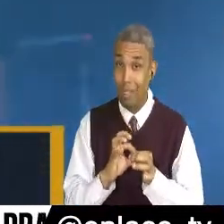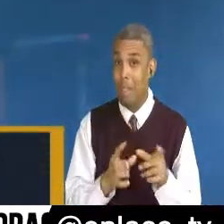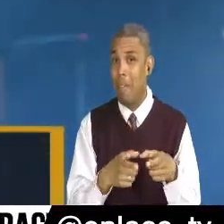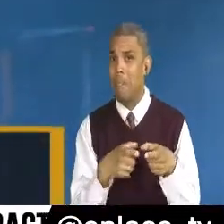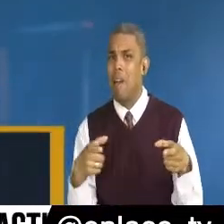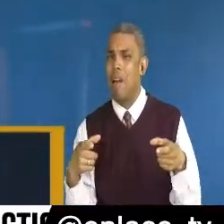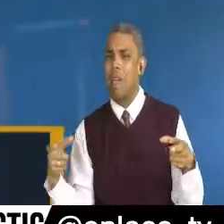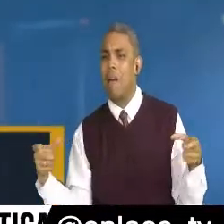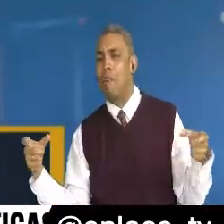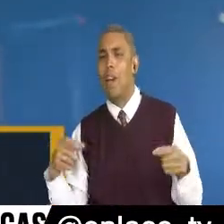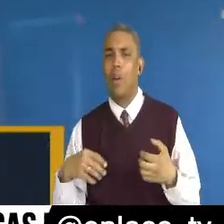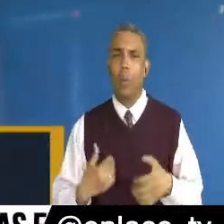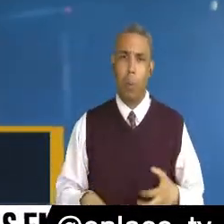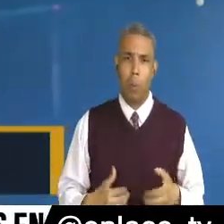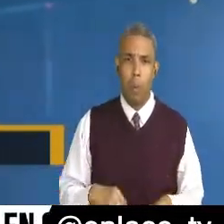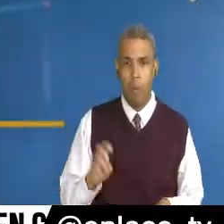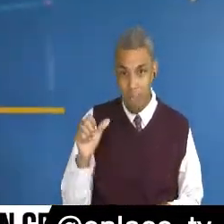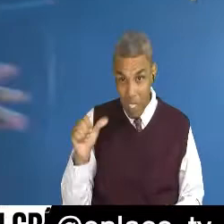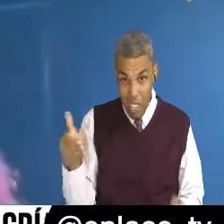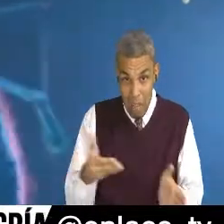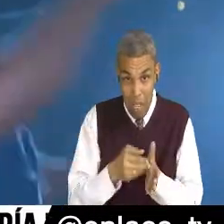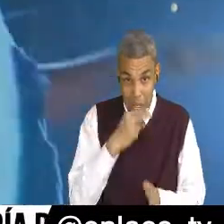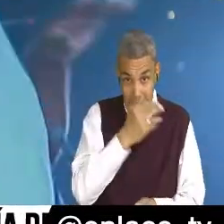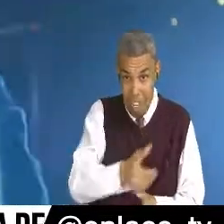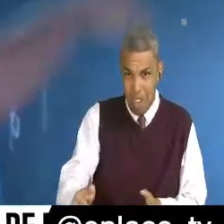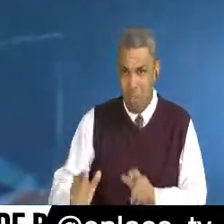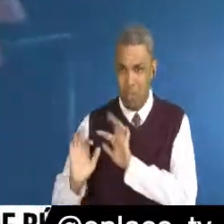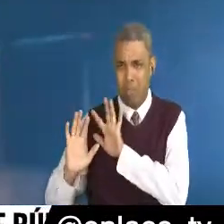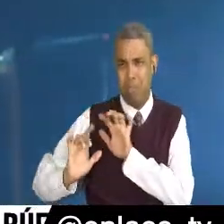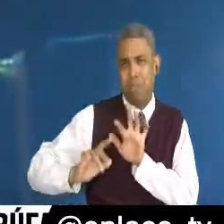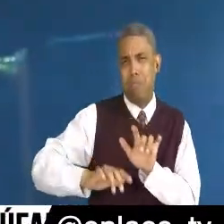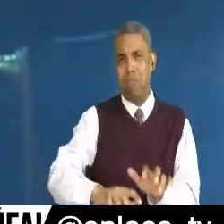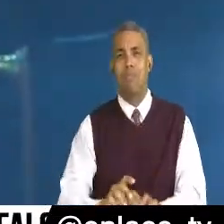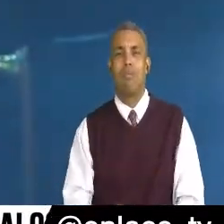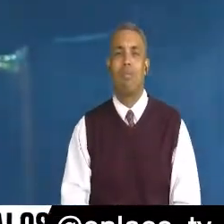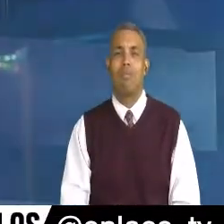la jornada. Más de 10.000 niños se congregaron en el festejo.